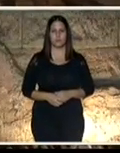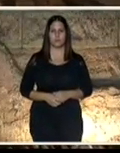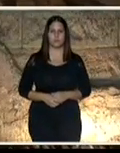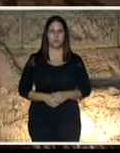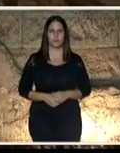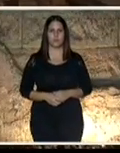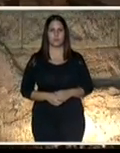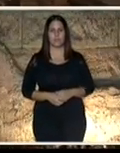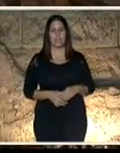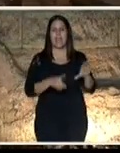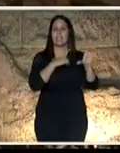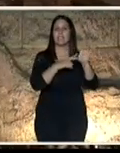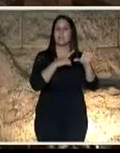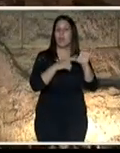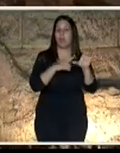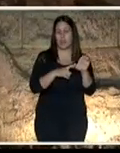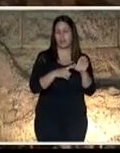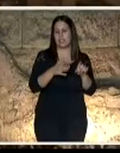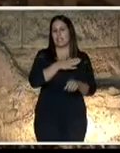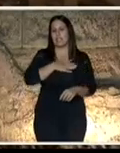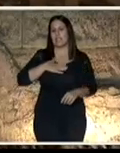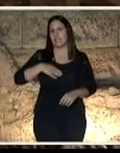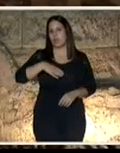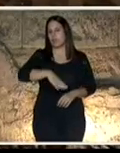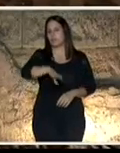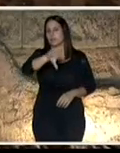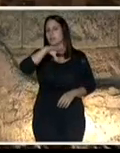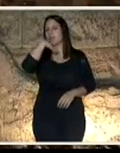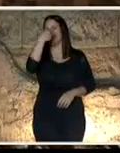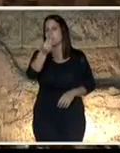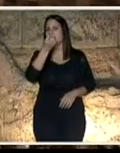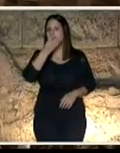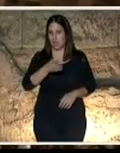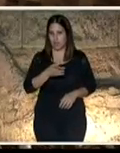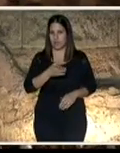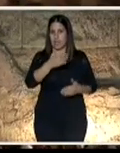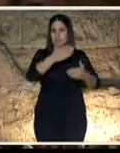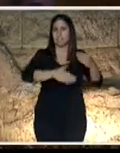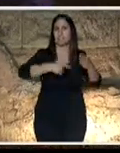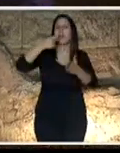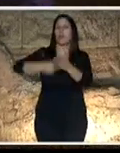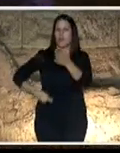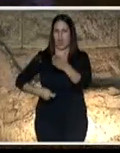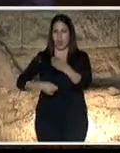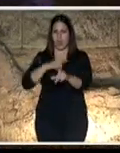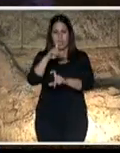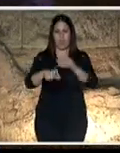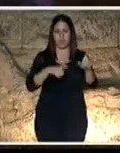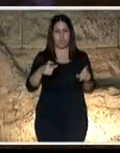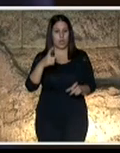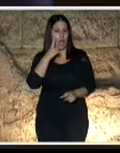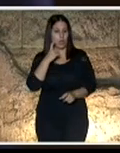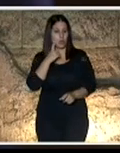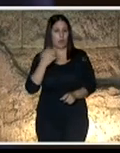Extrema y dura, y quiero que se me entienda bien en este párrafo, extrema y dura. Sus gentes acostumbradas a estos